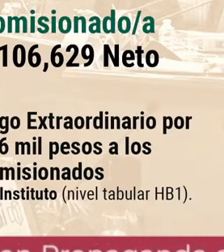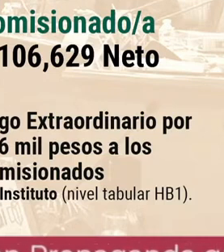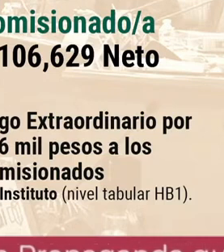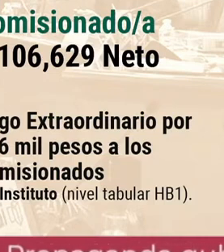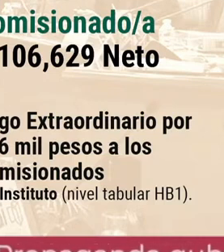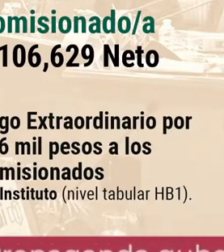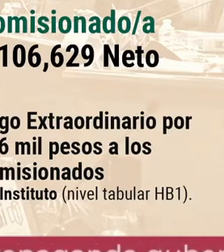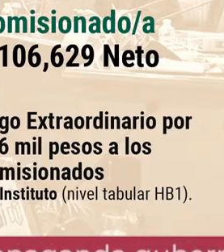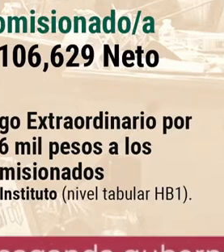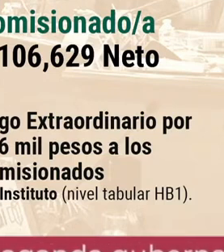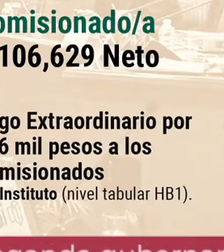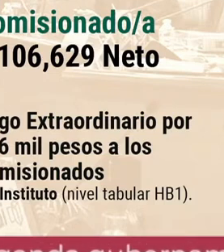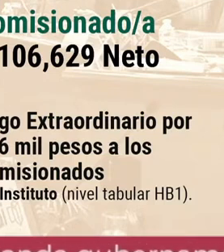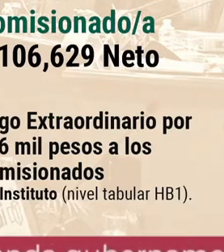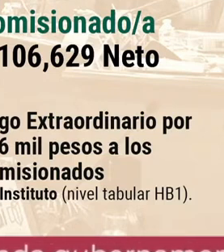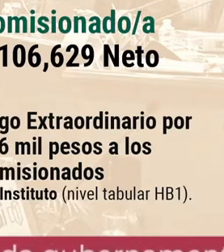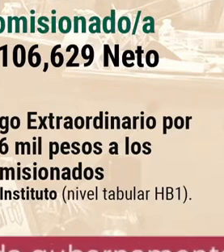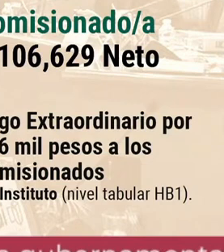mil.